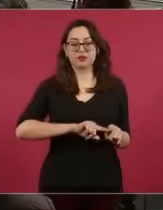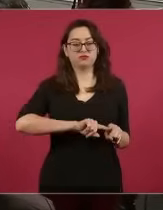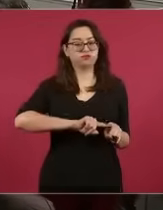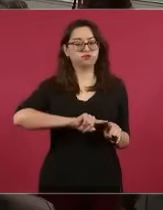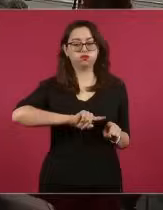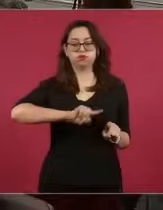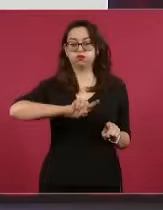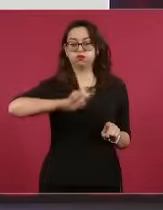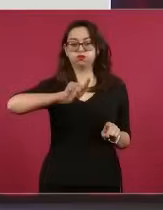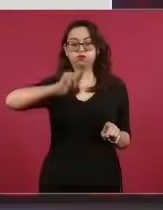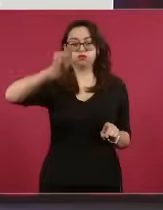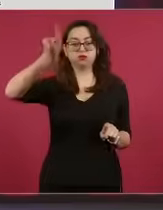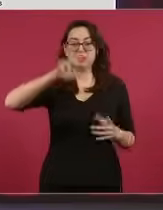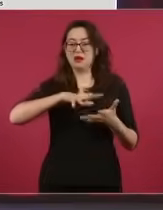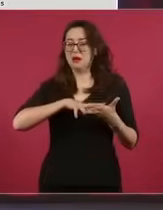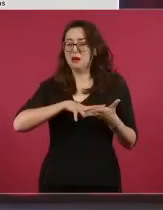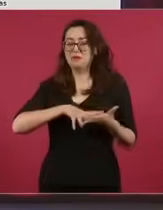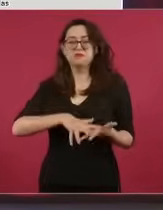¿Por qué el silencio?